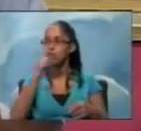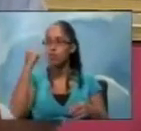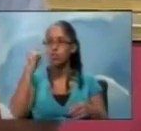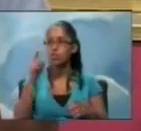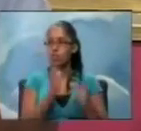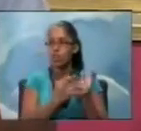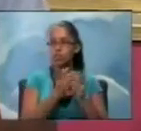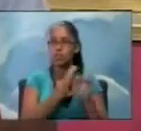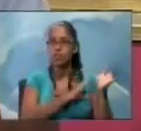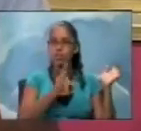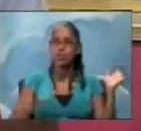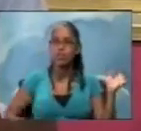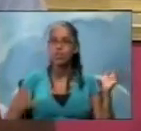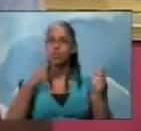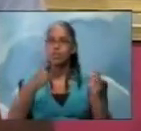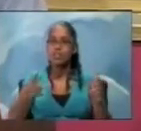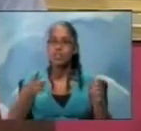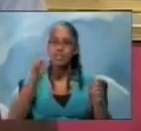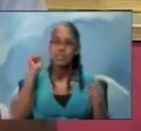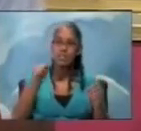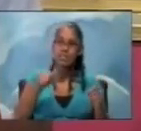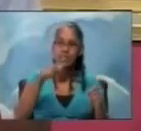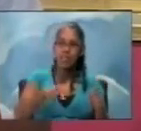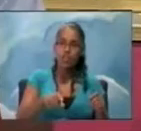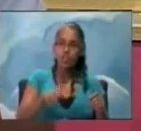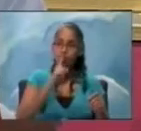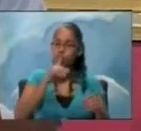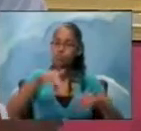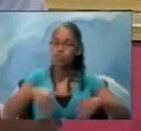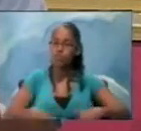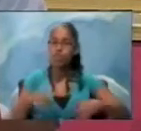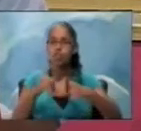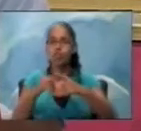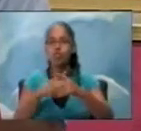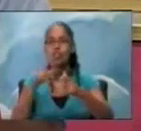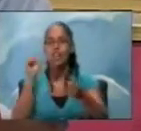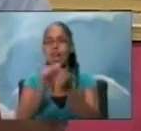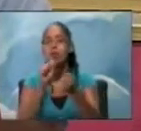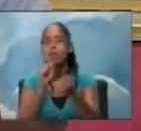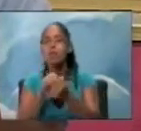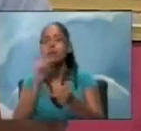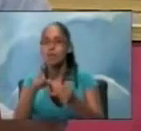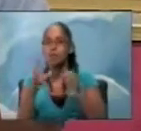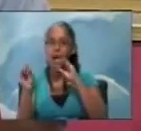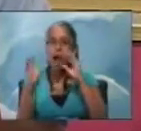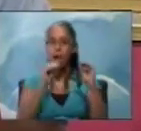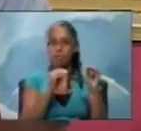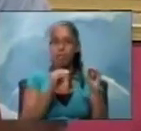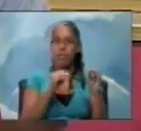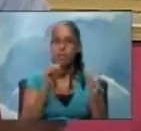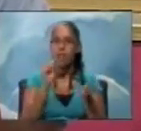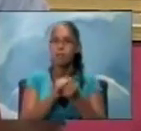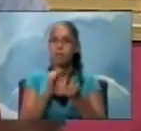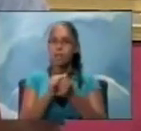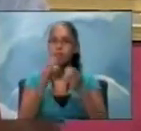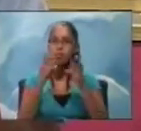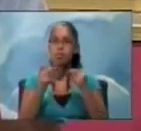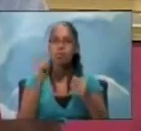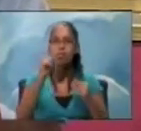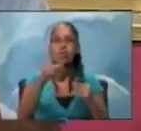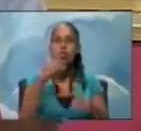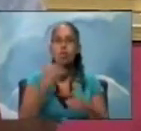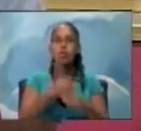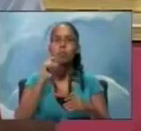dijo, si estos callan, las piedras hablarían. Las piedras número uno como